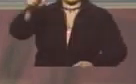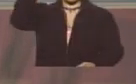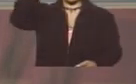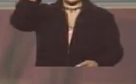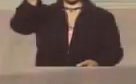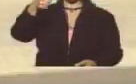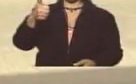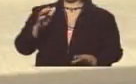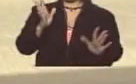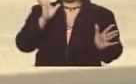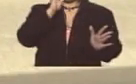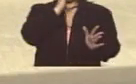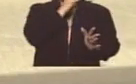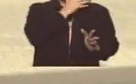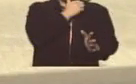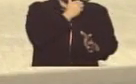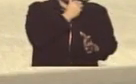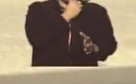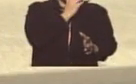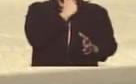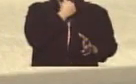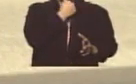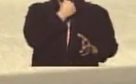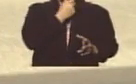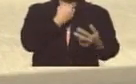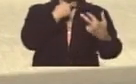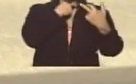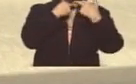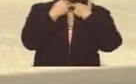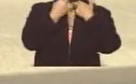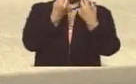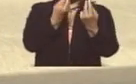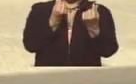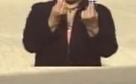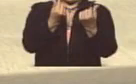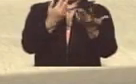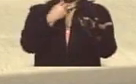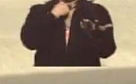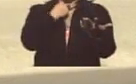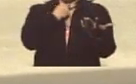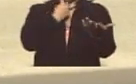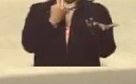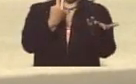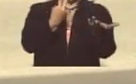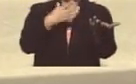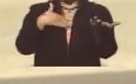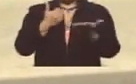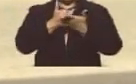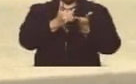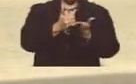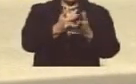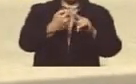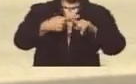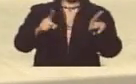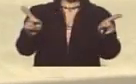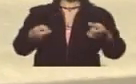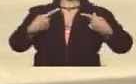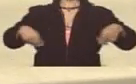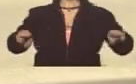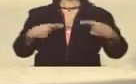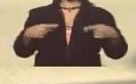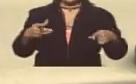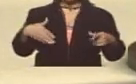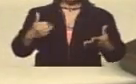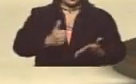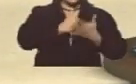importante. Eso lo aprendí yo de pequeña. Mi hermano mayor, Ezequiel Rivas, nosotros pues no teníamos una situación